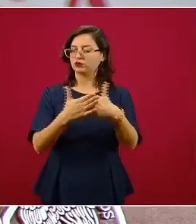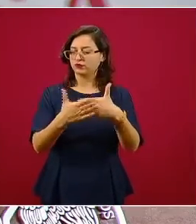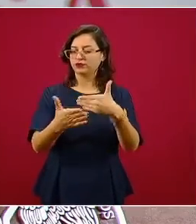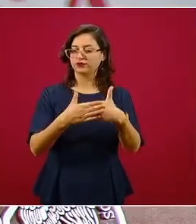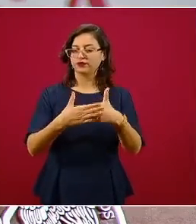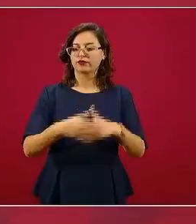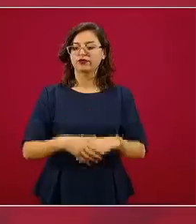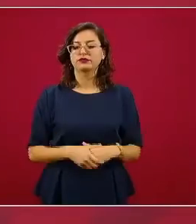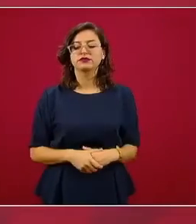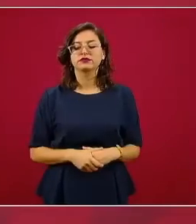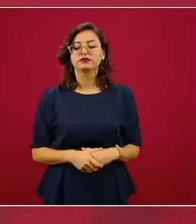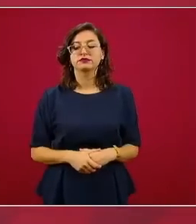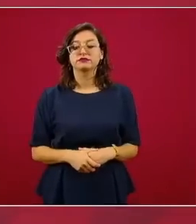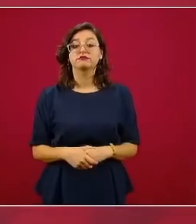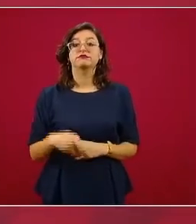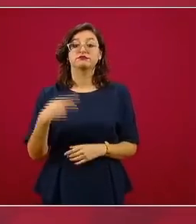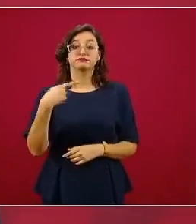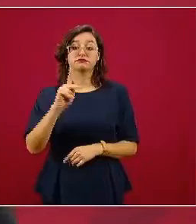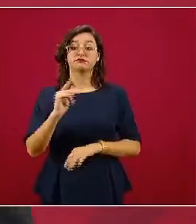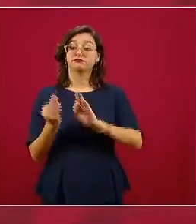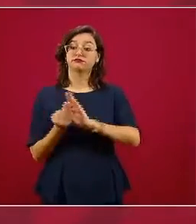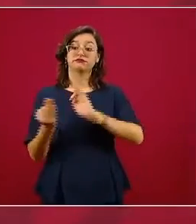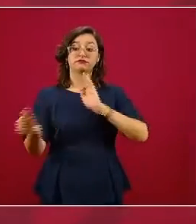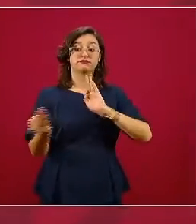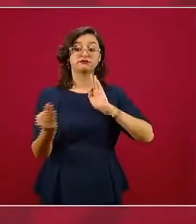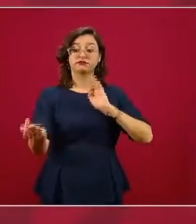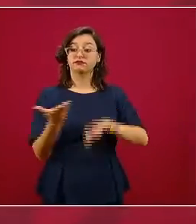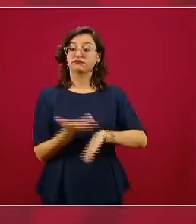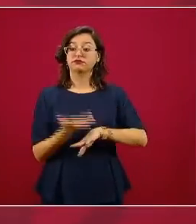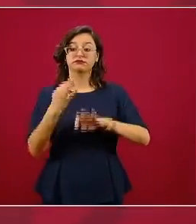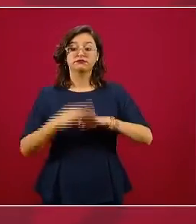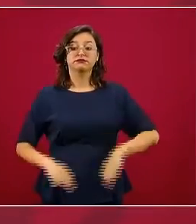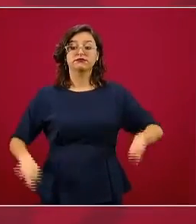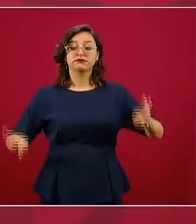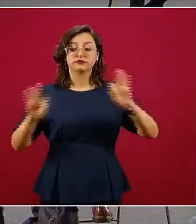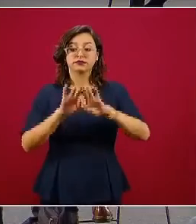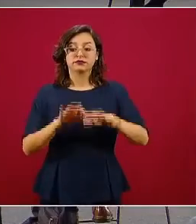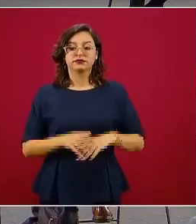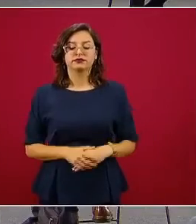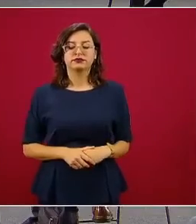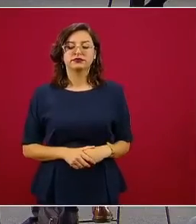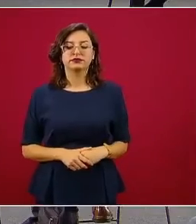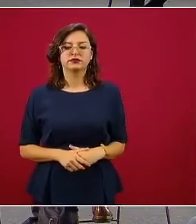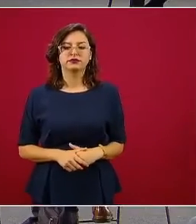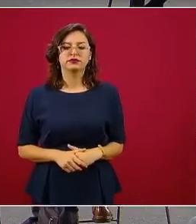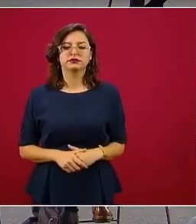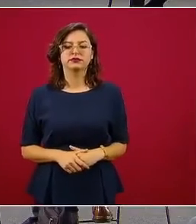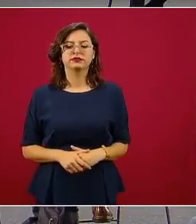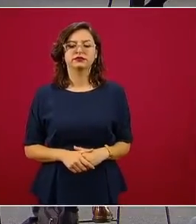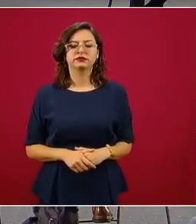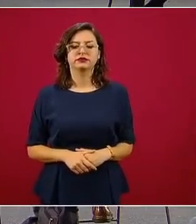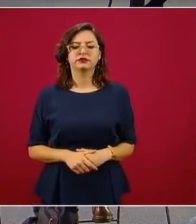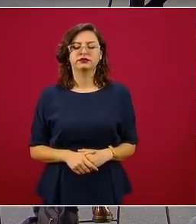Pero sí, la sana distancia es importantísima. Miren, esto es